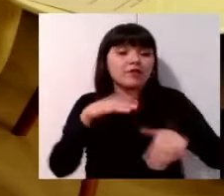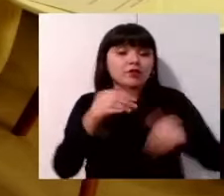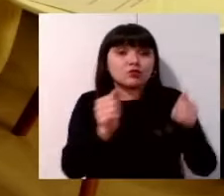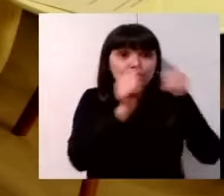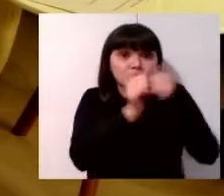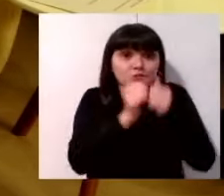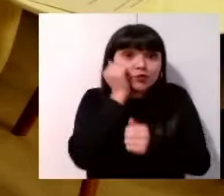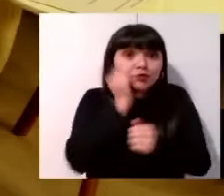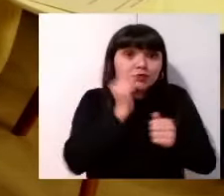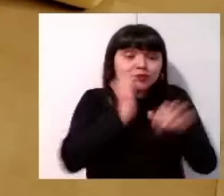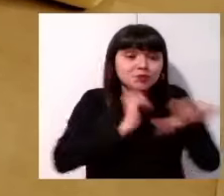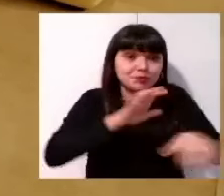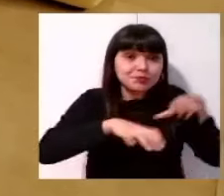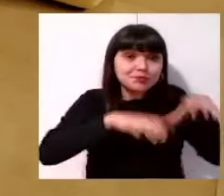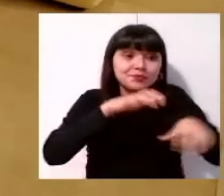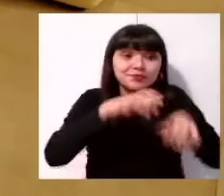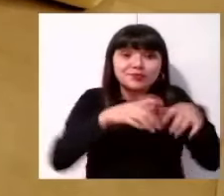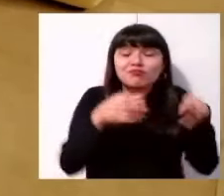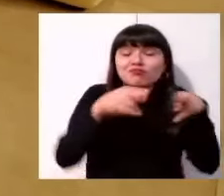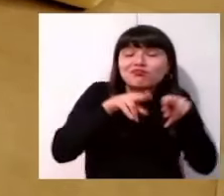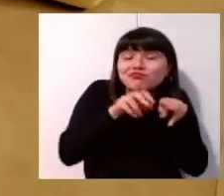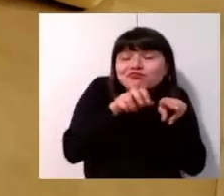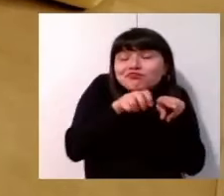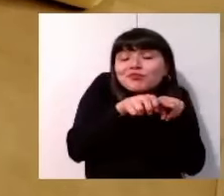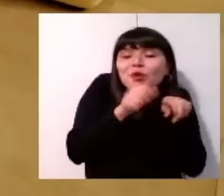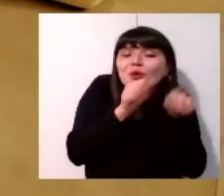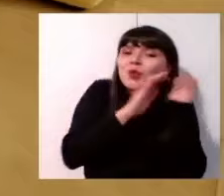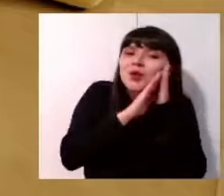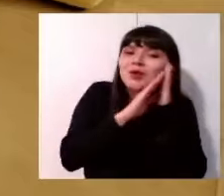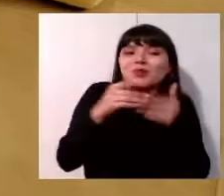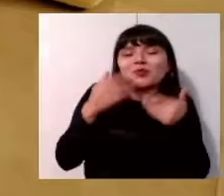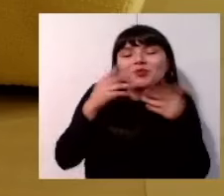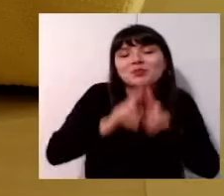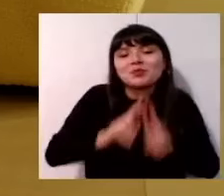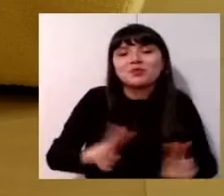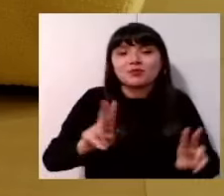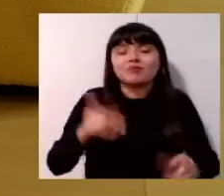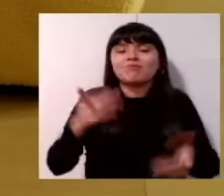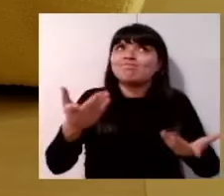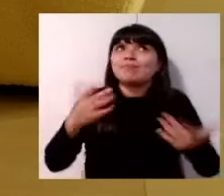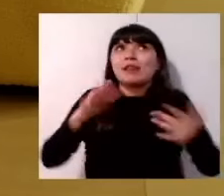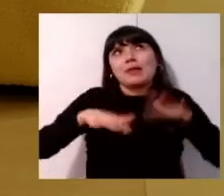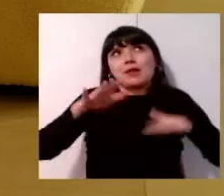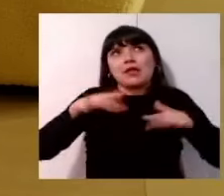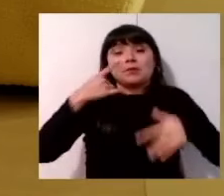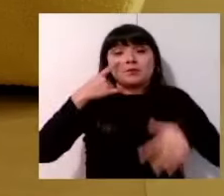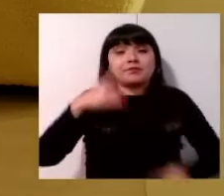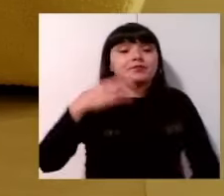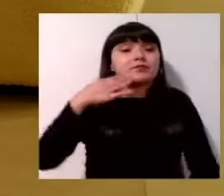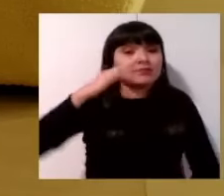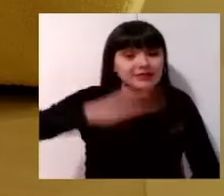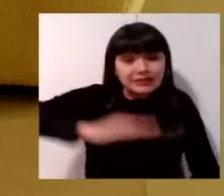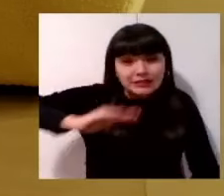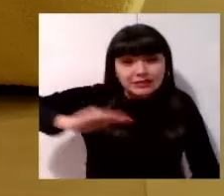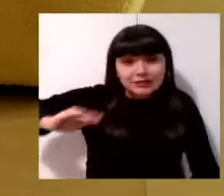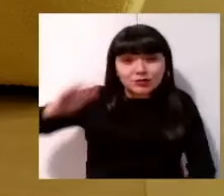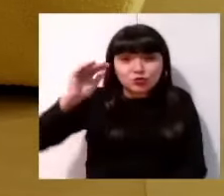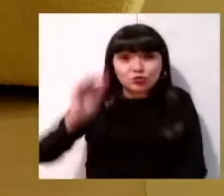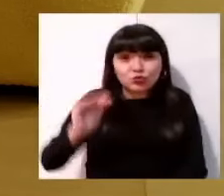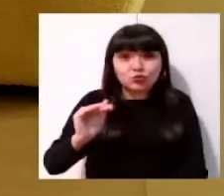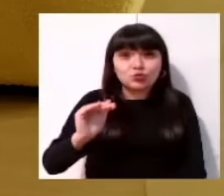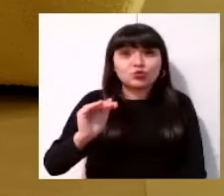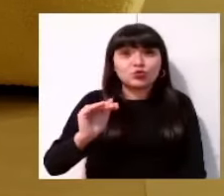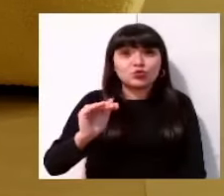no es tan bueno. Mira, depende de la edad. En los más chiquititos, así como les explicaba, que no tienen que tener nada en la